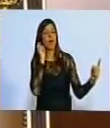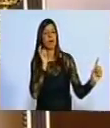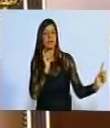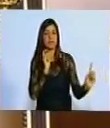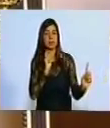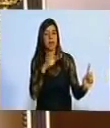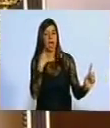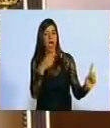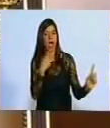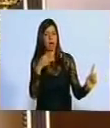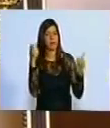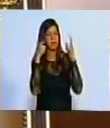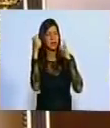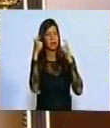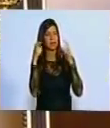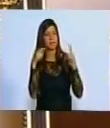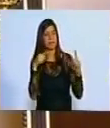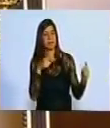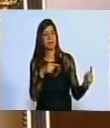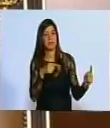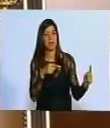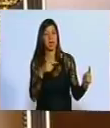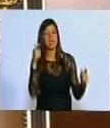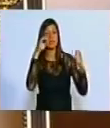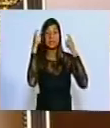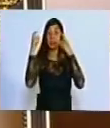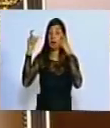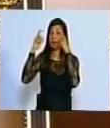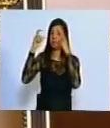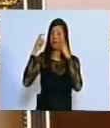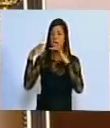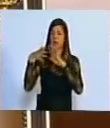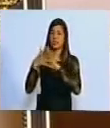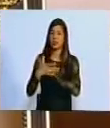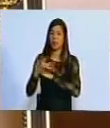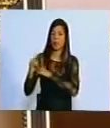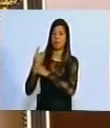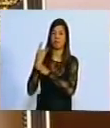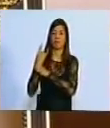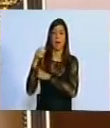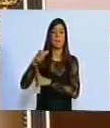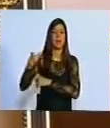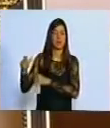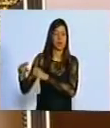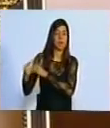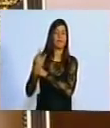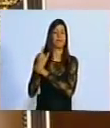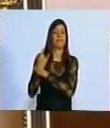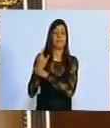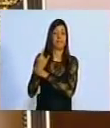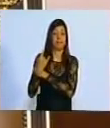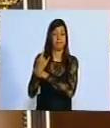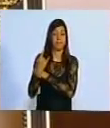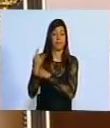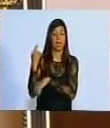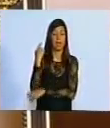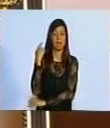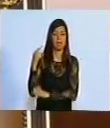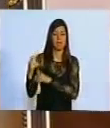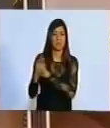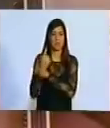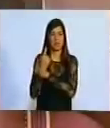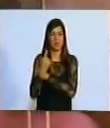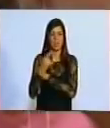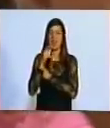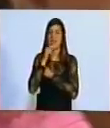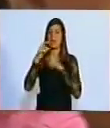un mensaje de Chávez, y Chávez nos hablaba de las traiciones, de los traidores, de los traidores. ¿Quiénes quitaron